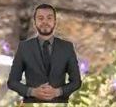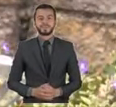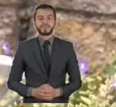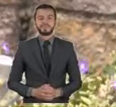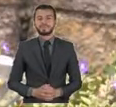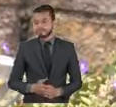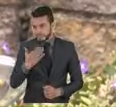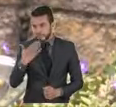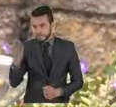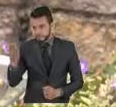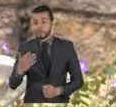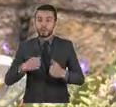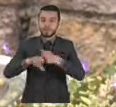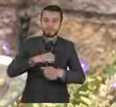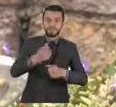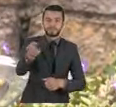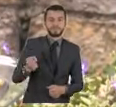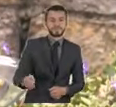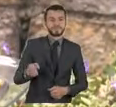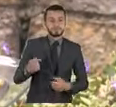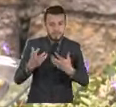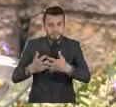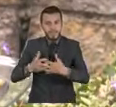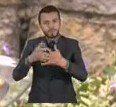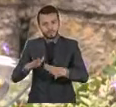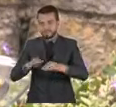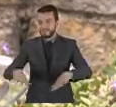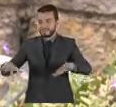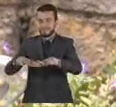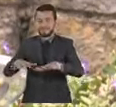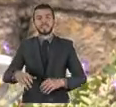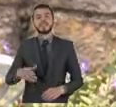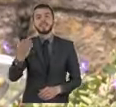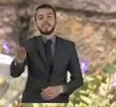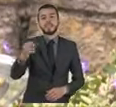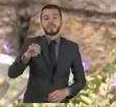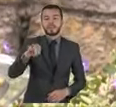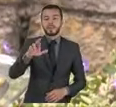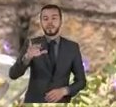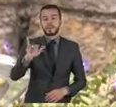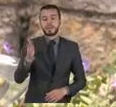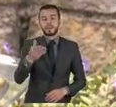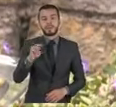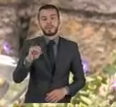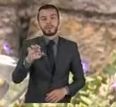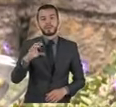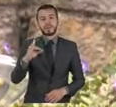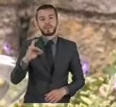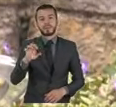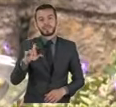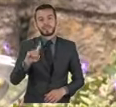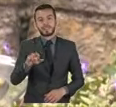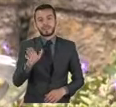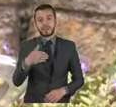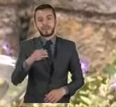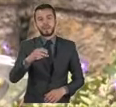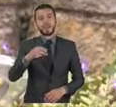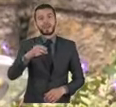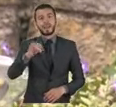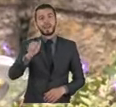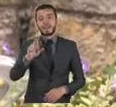Muchas gracias y continuamos con las empresas del sector. Queremos invitar a María Mercedes Jaramillo, gerente de la empresa de renovación